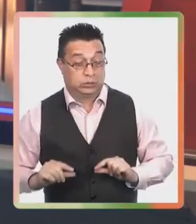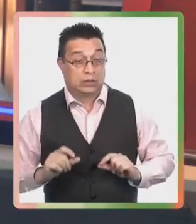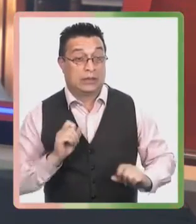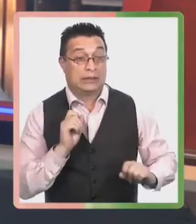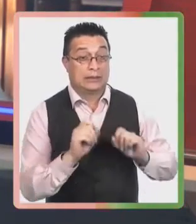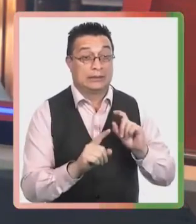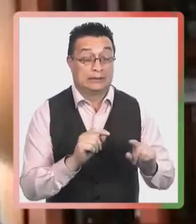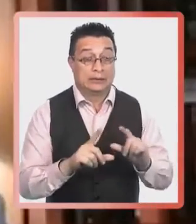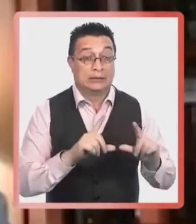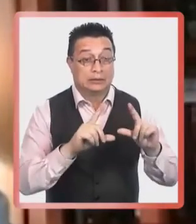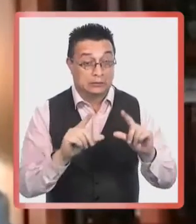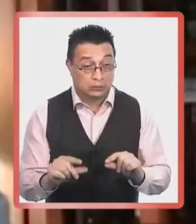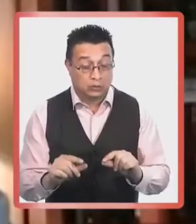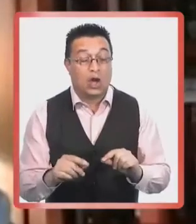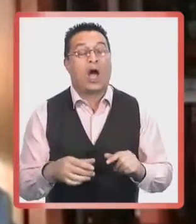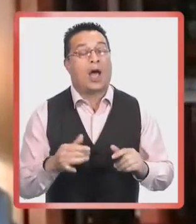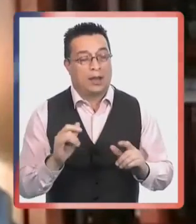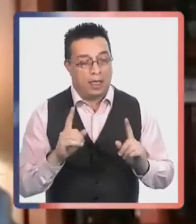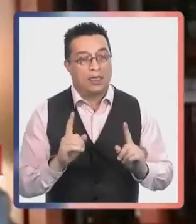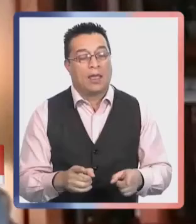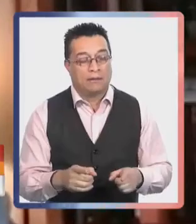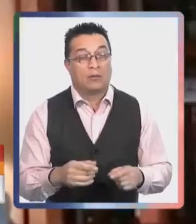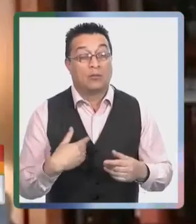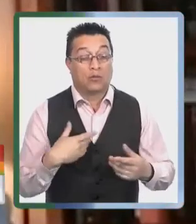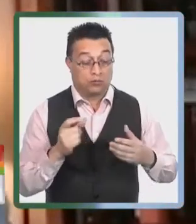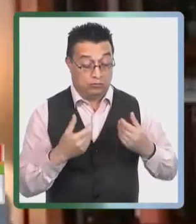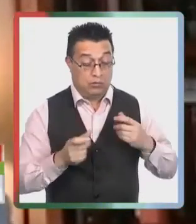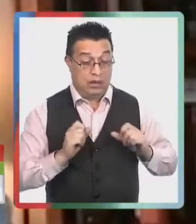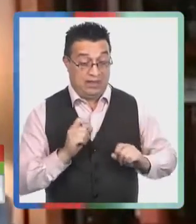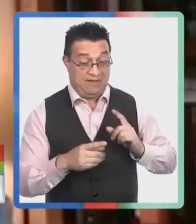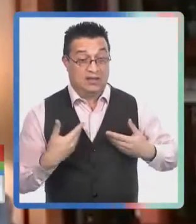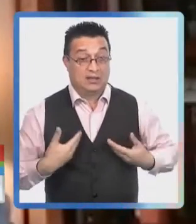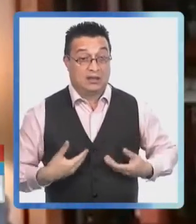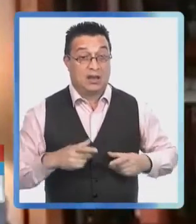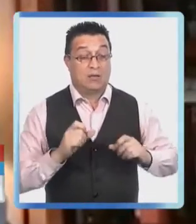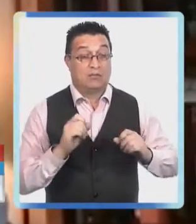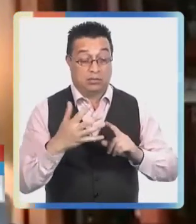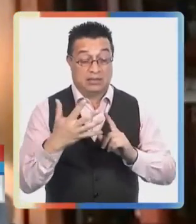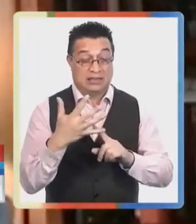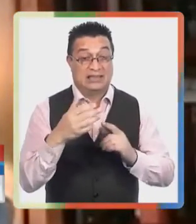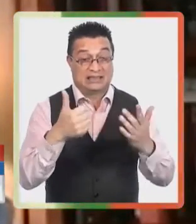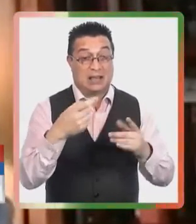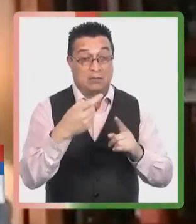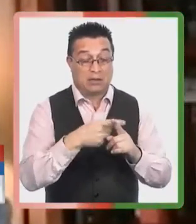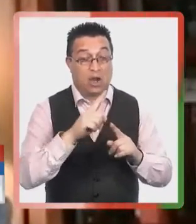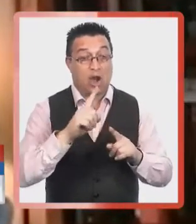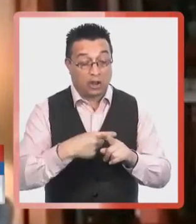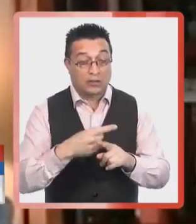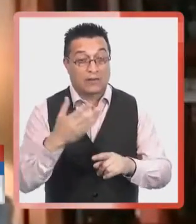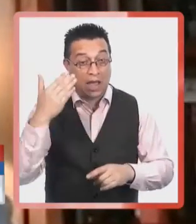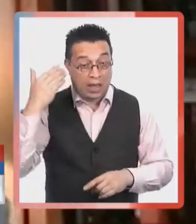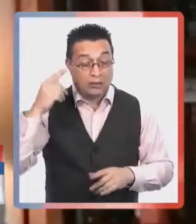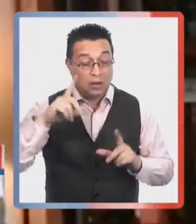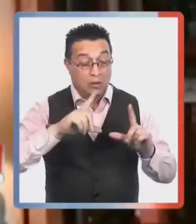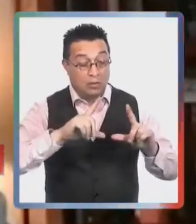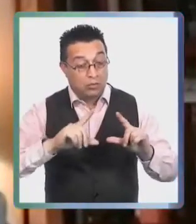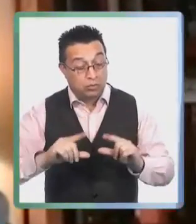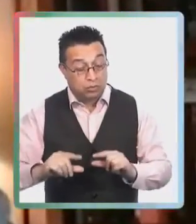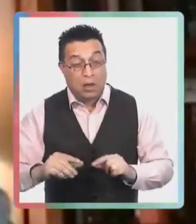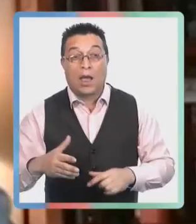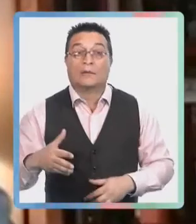de las personas, han caído, porque si los anticuerpos comienzan a caer nuevamente después del sexto mes, como ocurrió con la otra